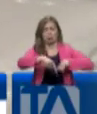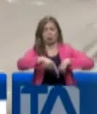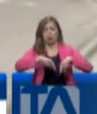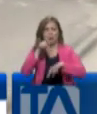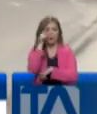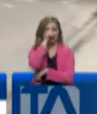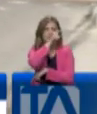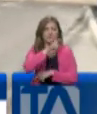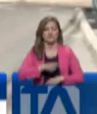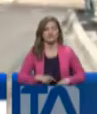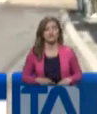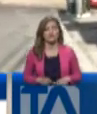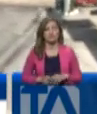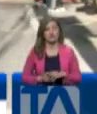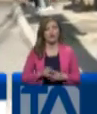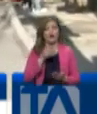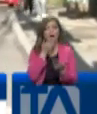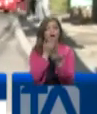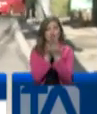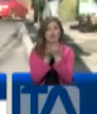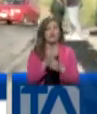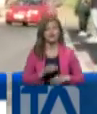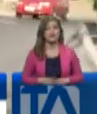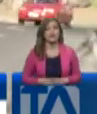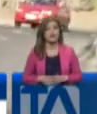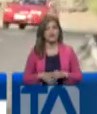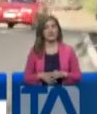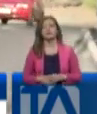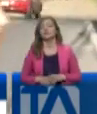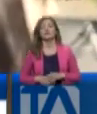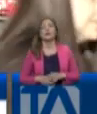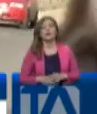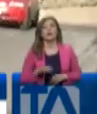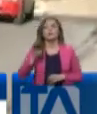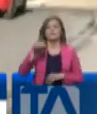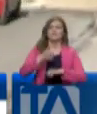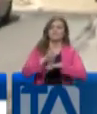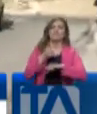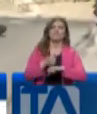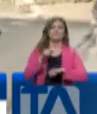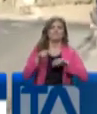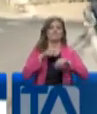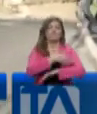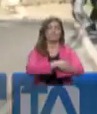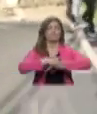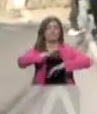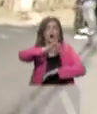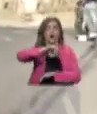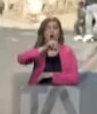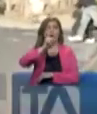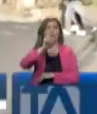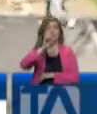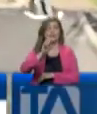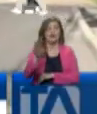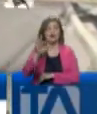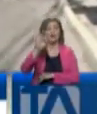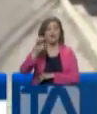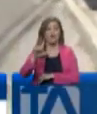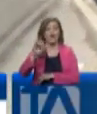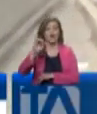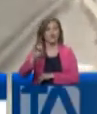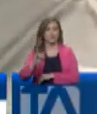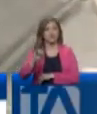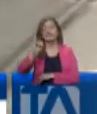ha sido muy complicado. Muchísimas gracias, vecina. Queremos reiterar a las autoridades, esta es la calle José Félix Barreiro